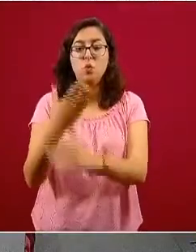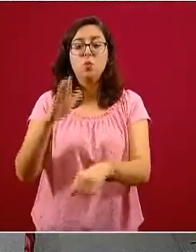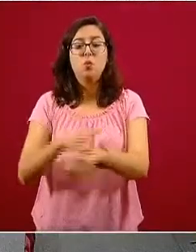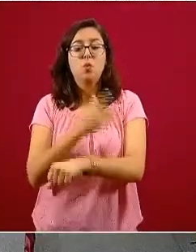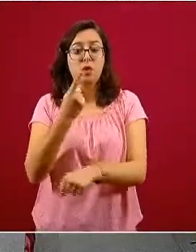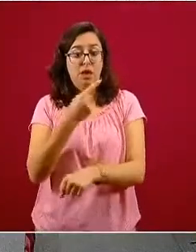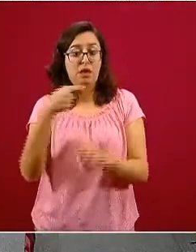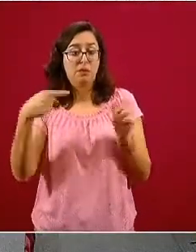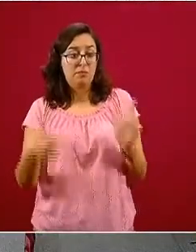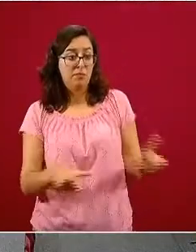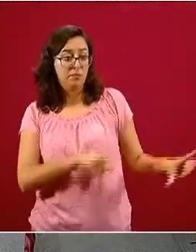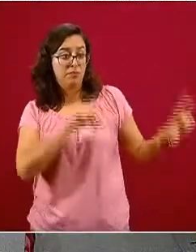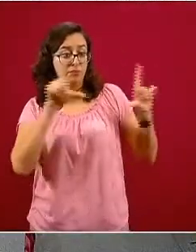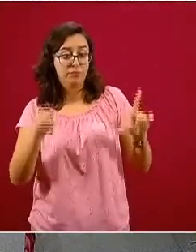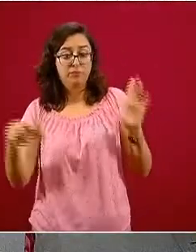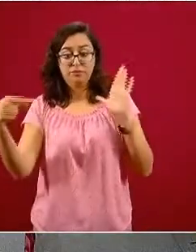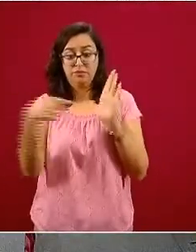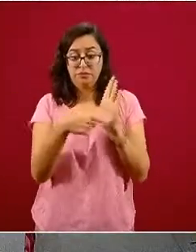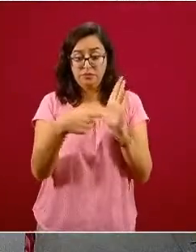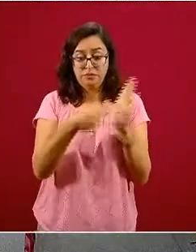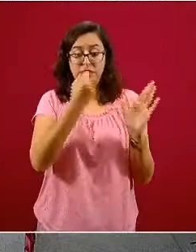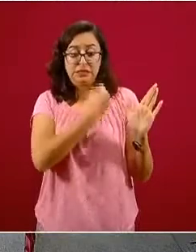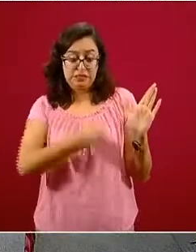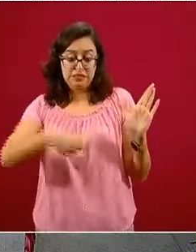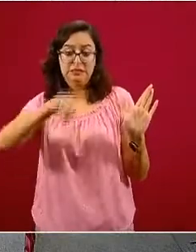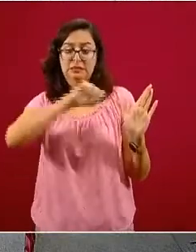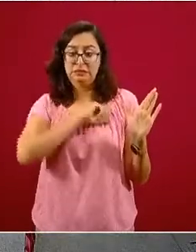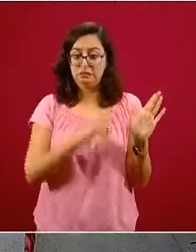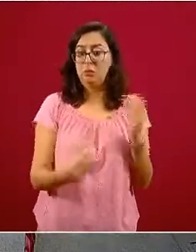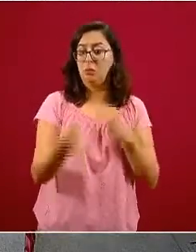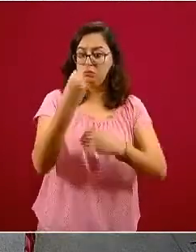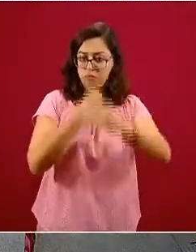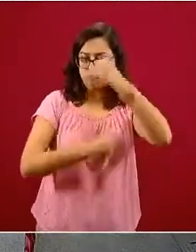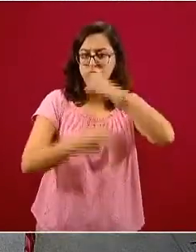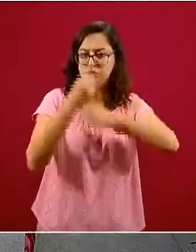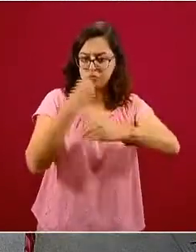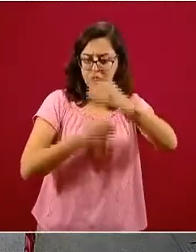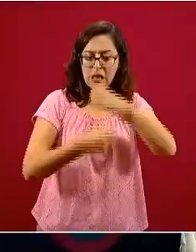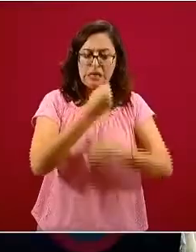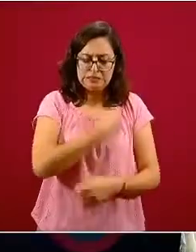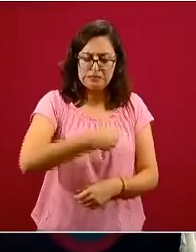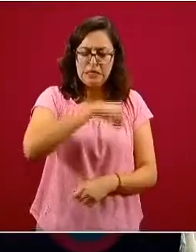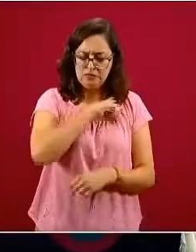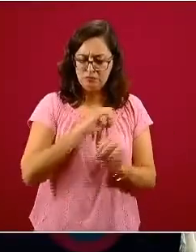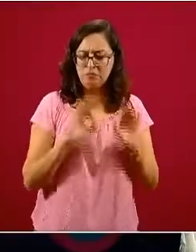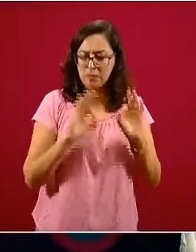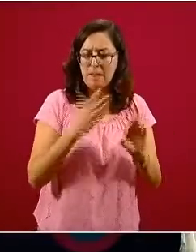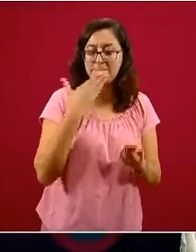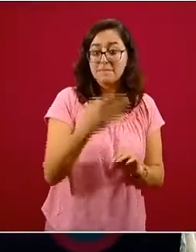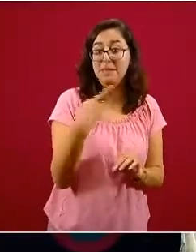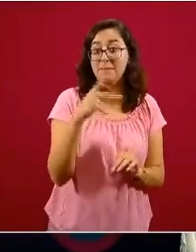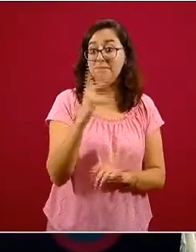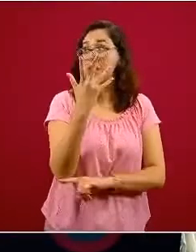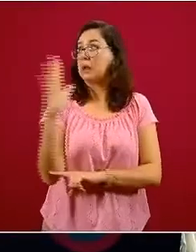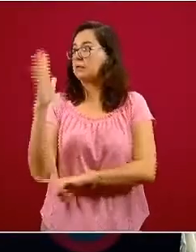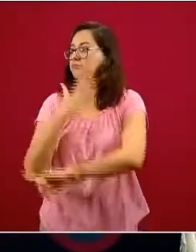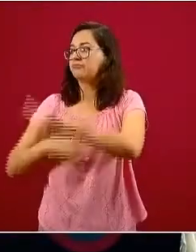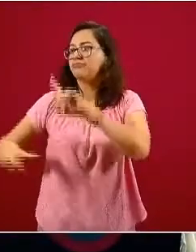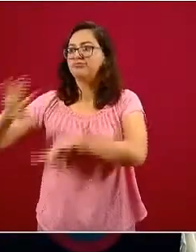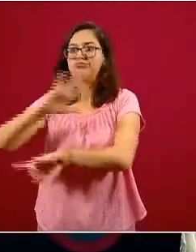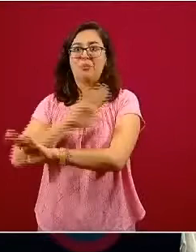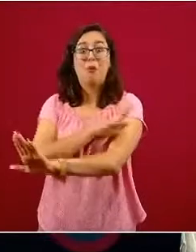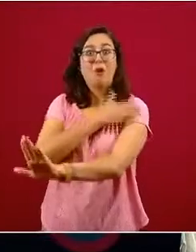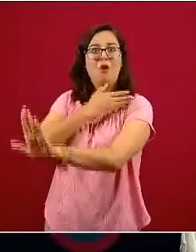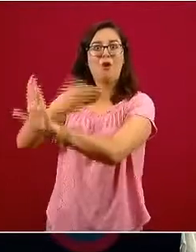saludables, pero no promueven dietas que tengan un bajo impacto ambiental y vamos a asegurarnos que así lo